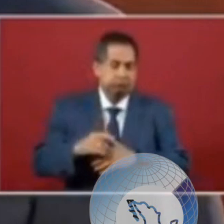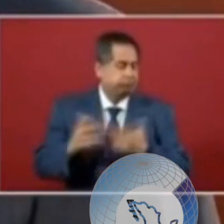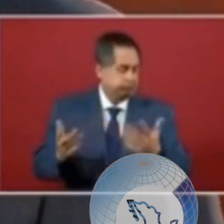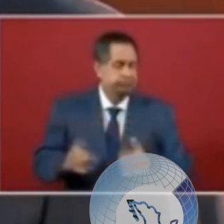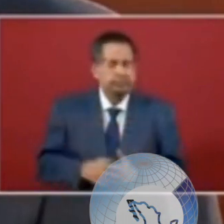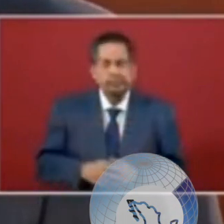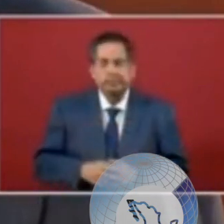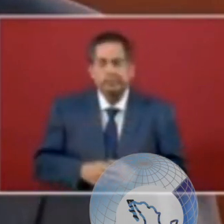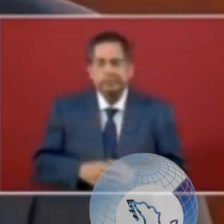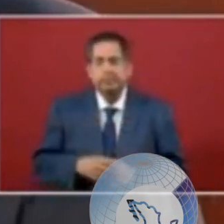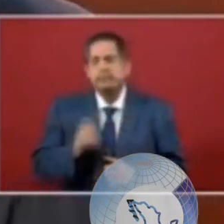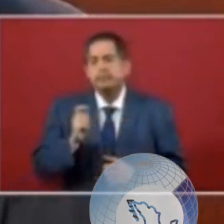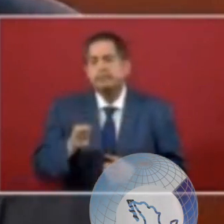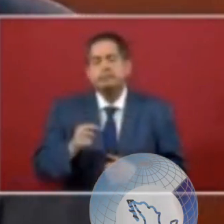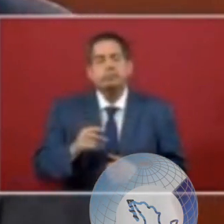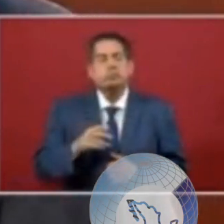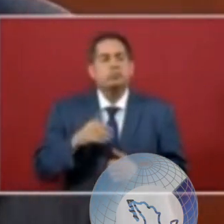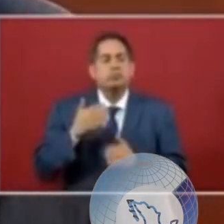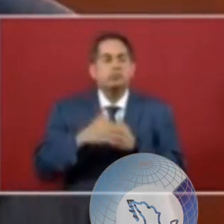haber